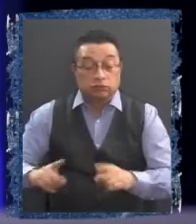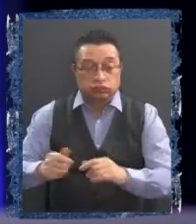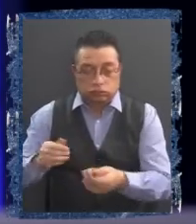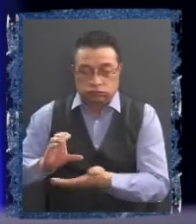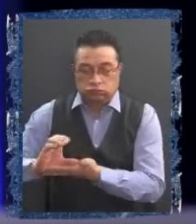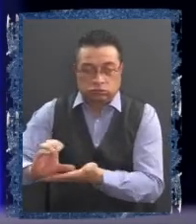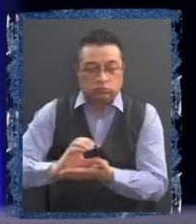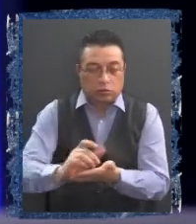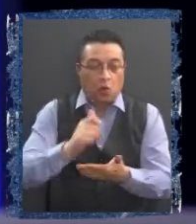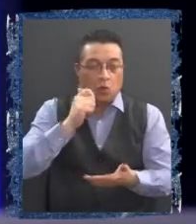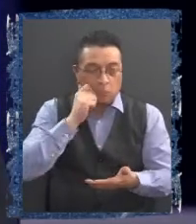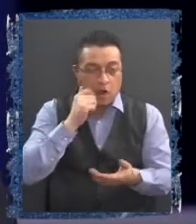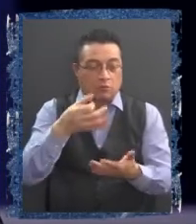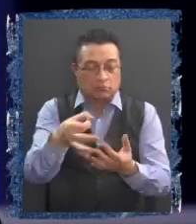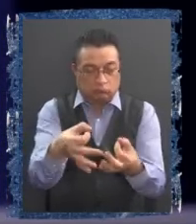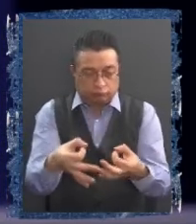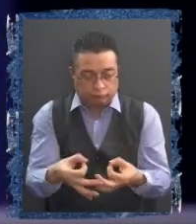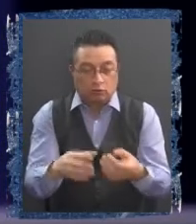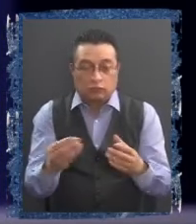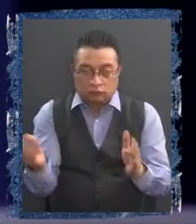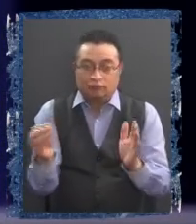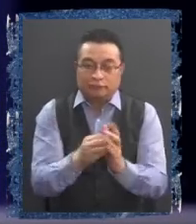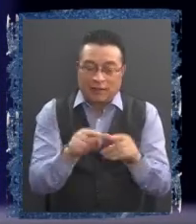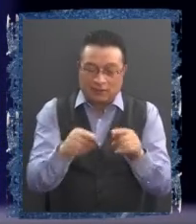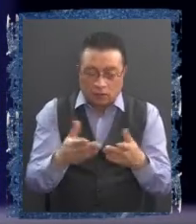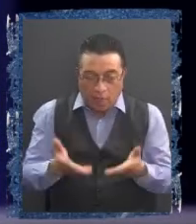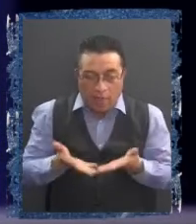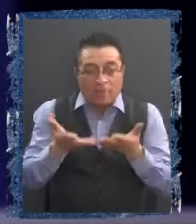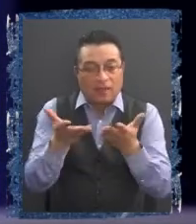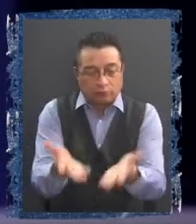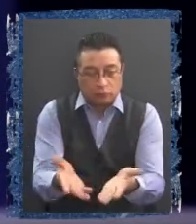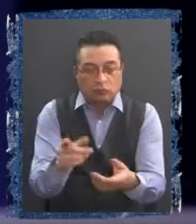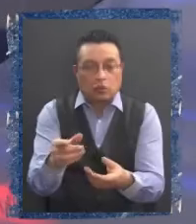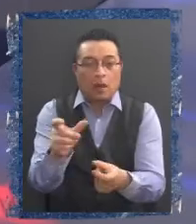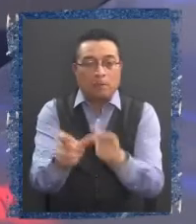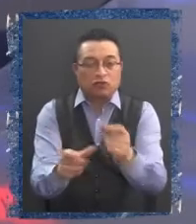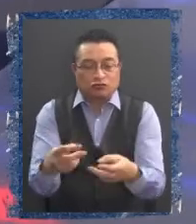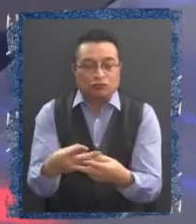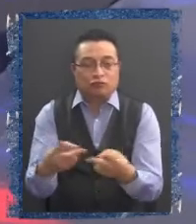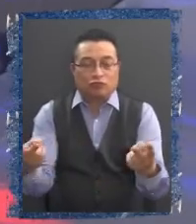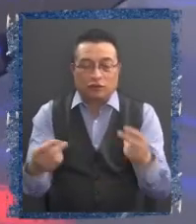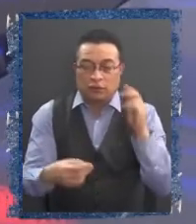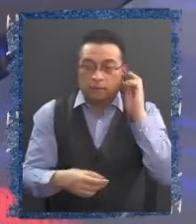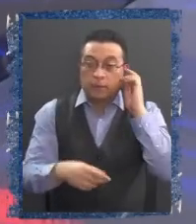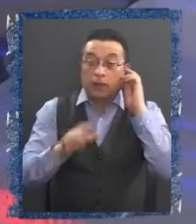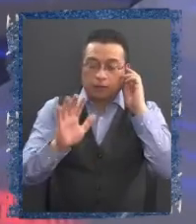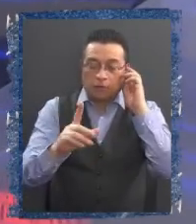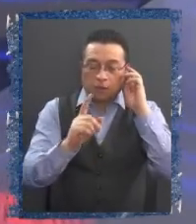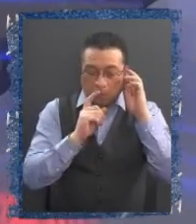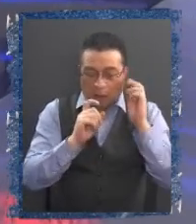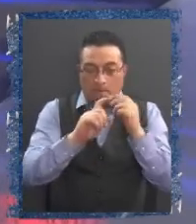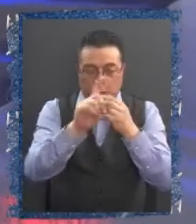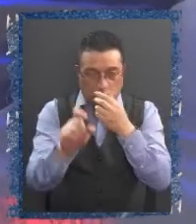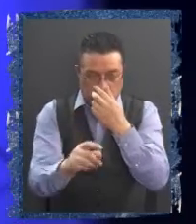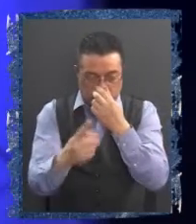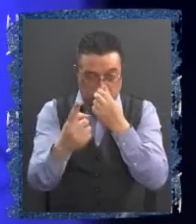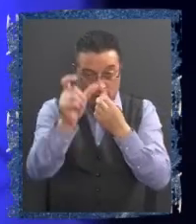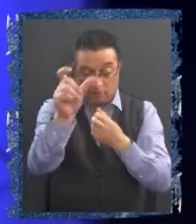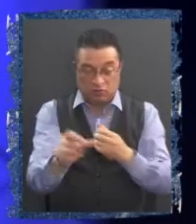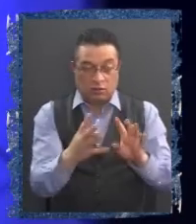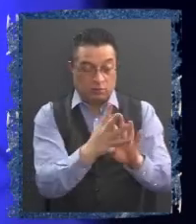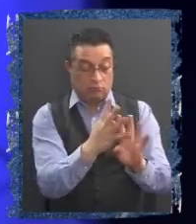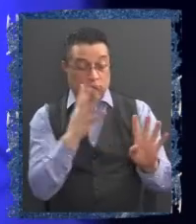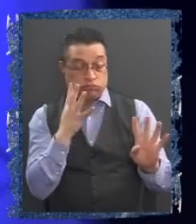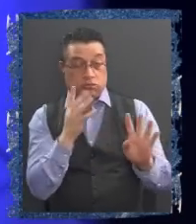materiales, humanos y presupuestarios puestos a disposición de esos bienes públicos. Ya, pero una pregunta así. Una persona está en lista de espera en este